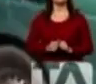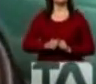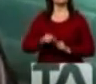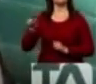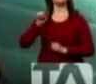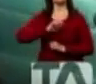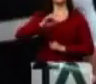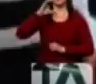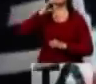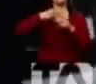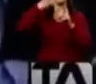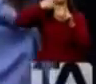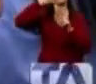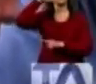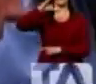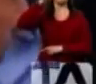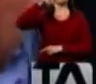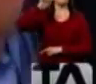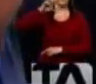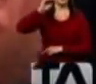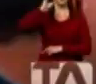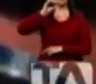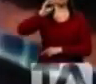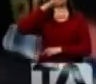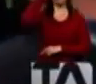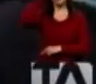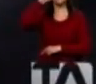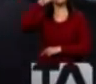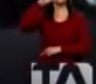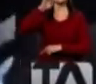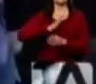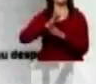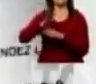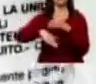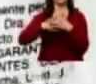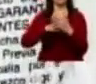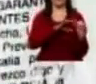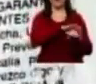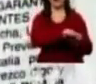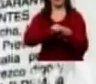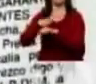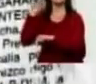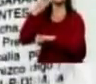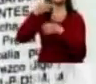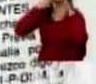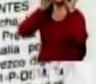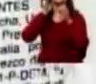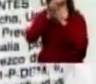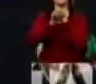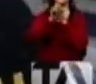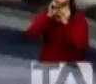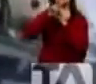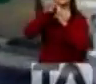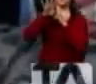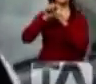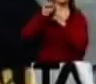fueron llevados a la Interpol y posteriormente al Instituto de Medicina Legal del Ministerio Público. Ellos tienen orden de prisión desde el 24 de diciembre del 2016